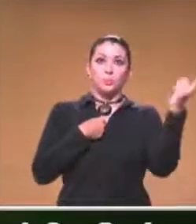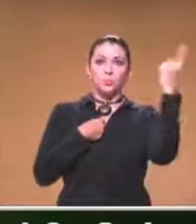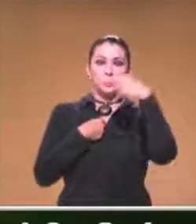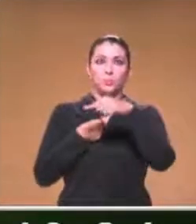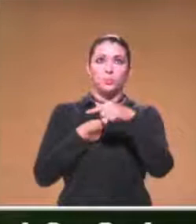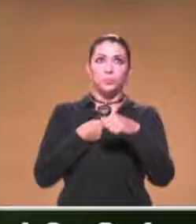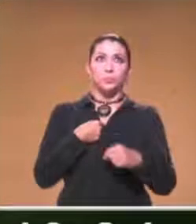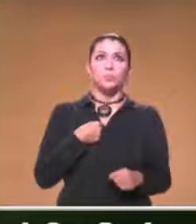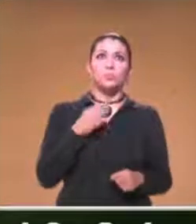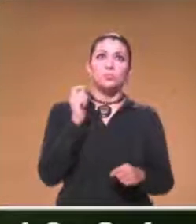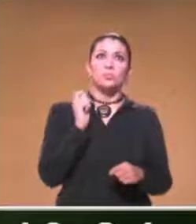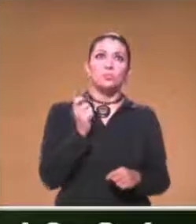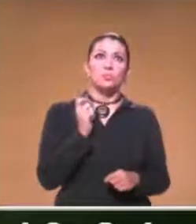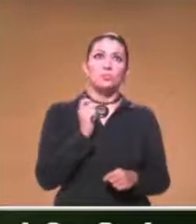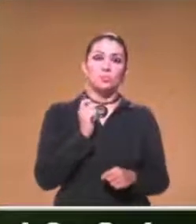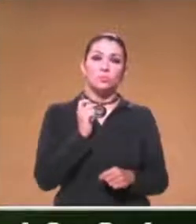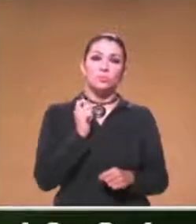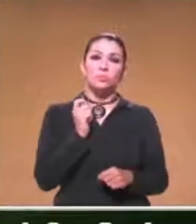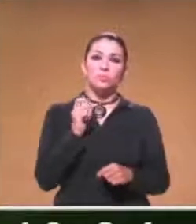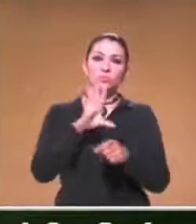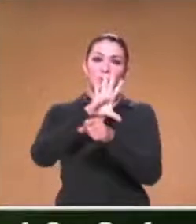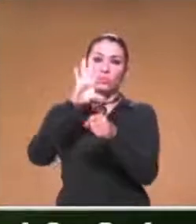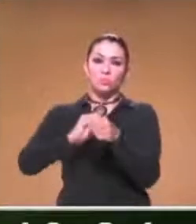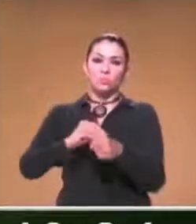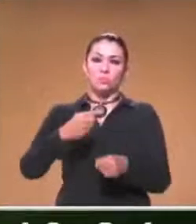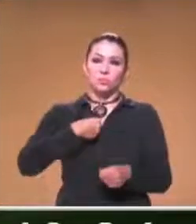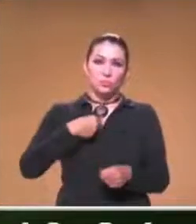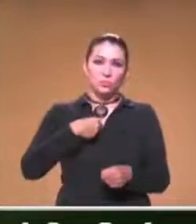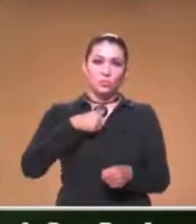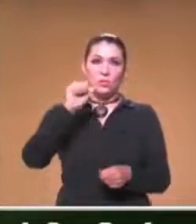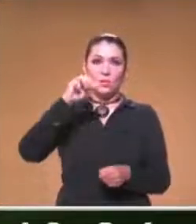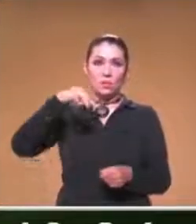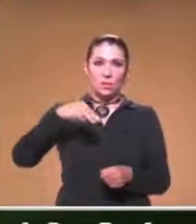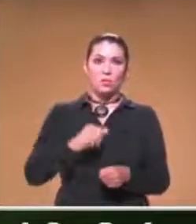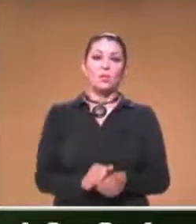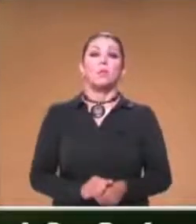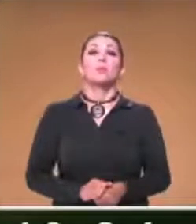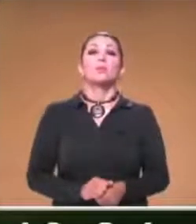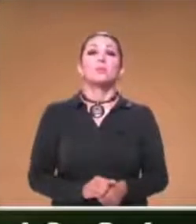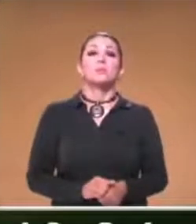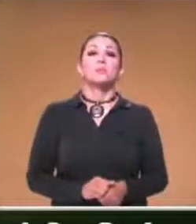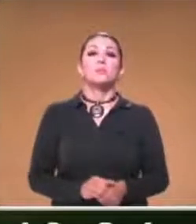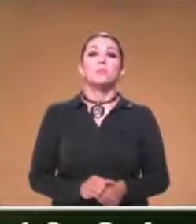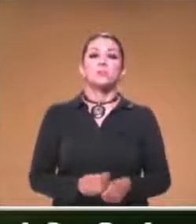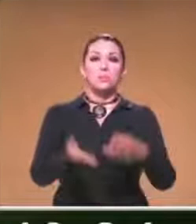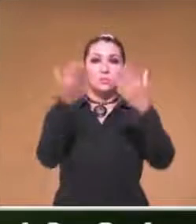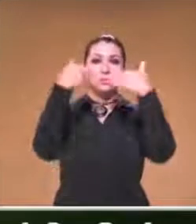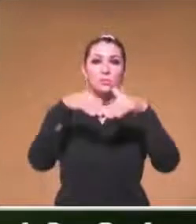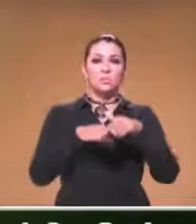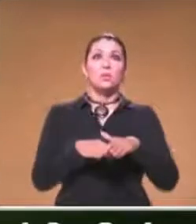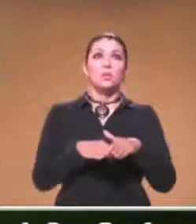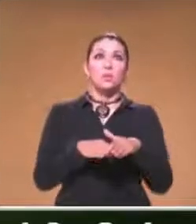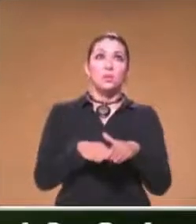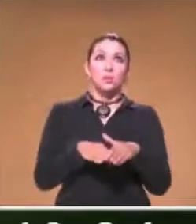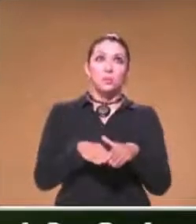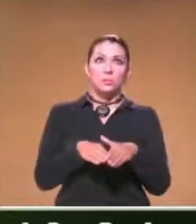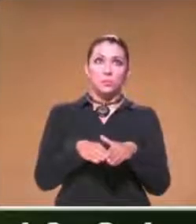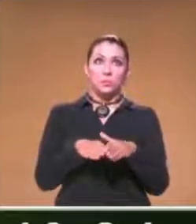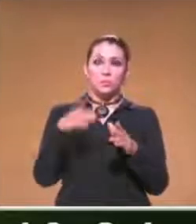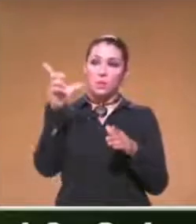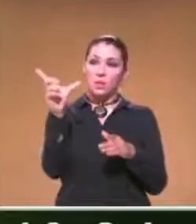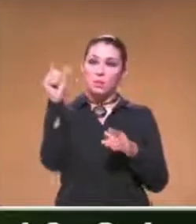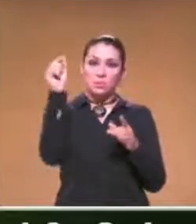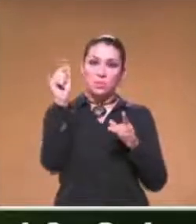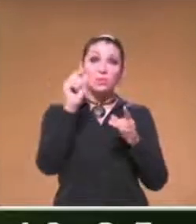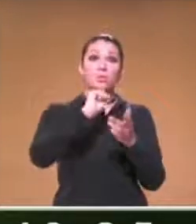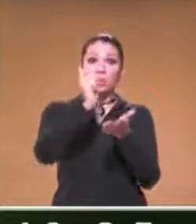lo puedes ver cómo queda de manera completa, I am, o lo puedes ver también enseguida como aparece con contracción,